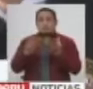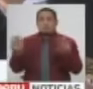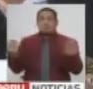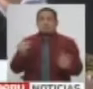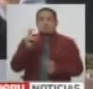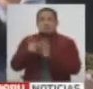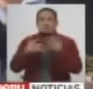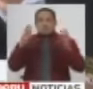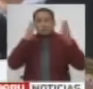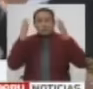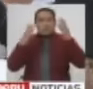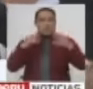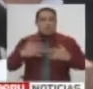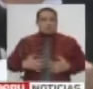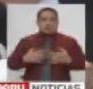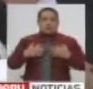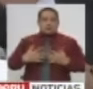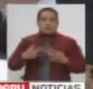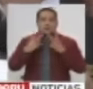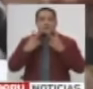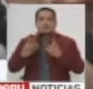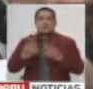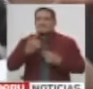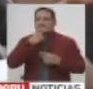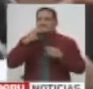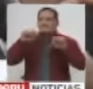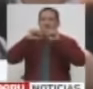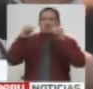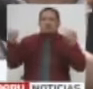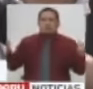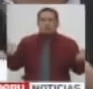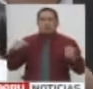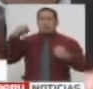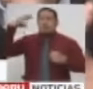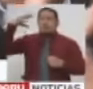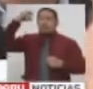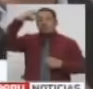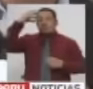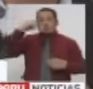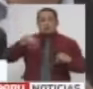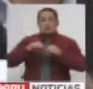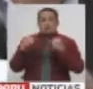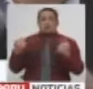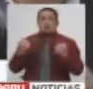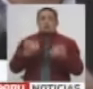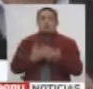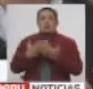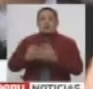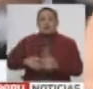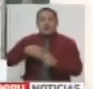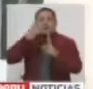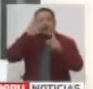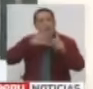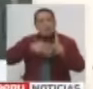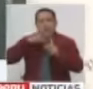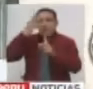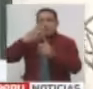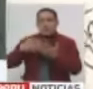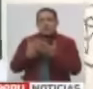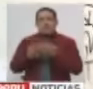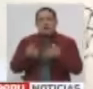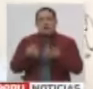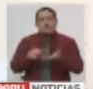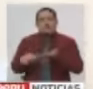¿no? Definitivamente hay problemas en el mercado, vidrios, luces rotas, definitivamente se tiene que evaluar los daños. Era